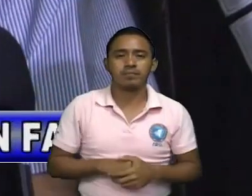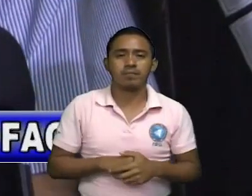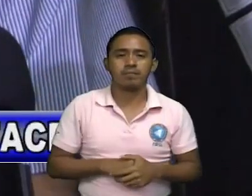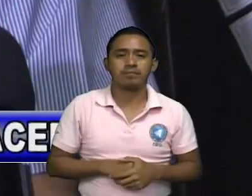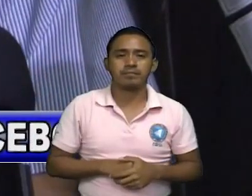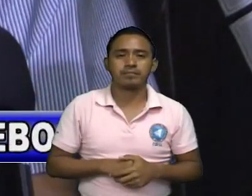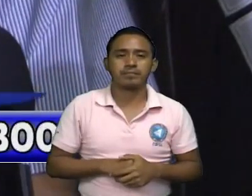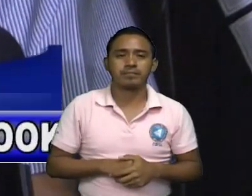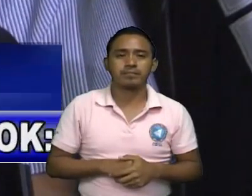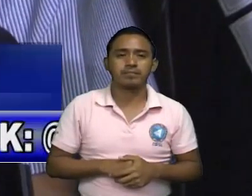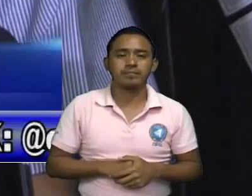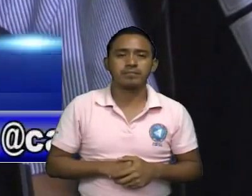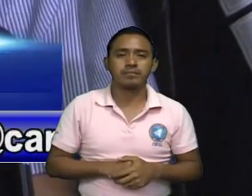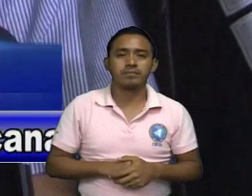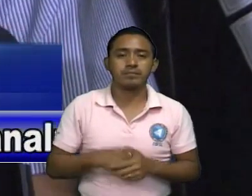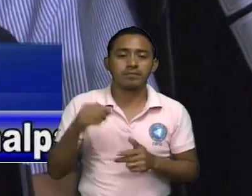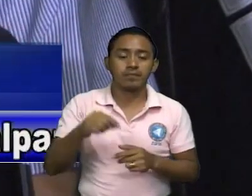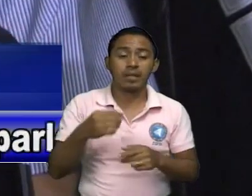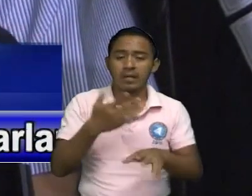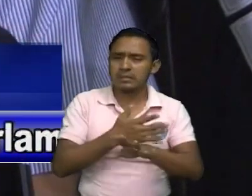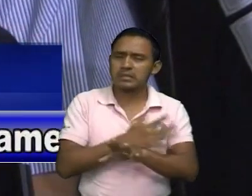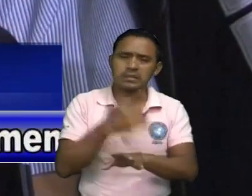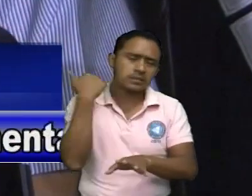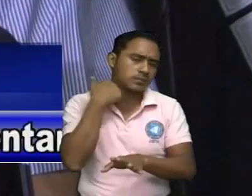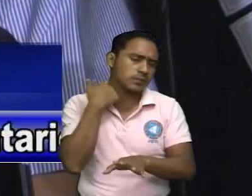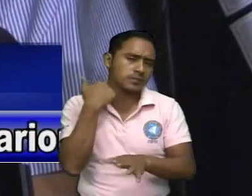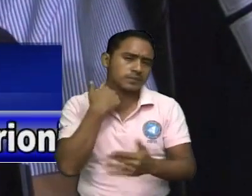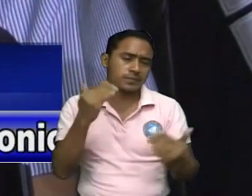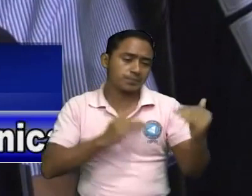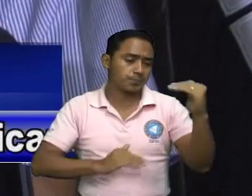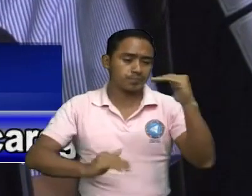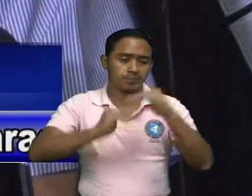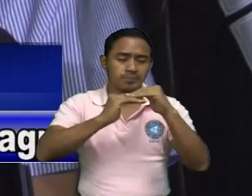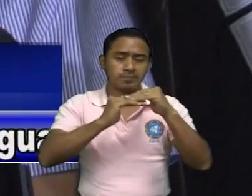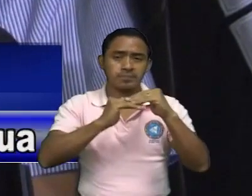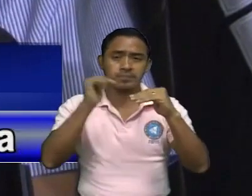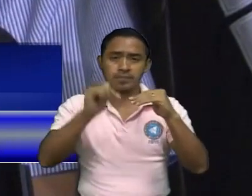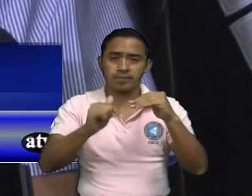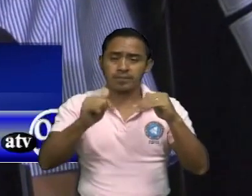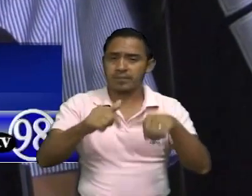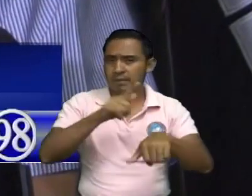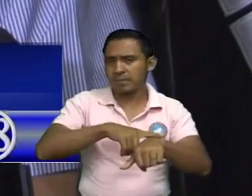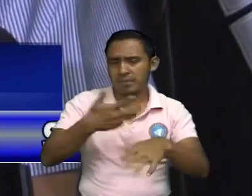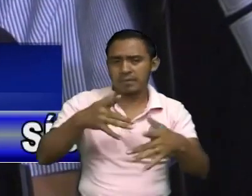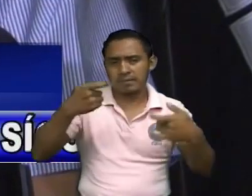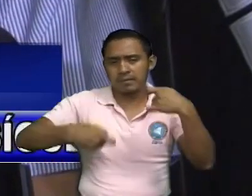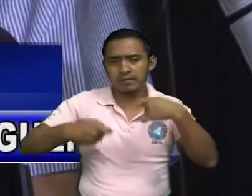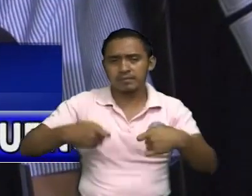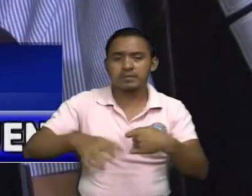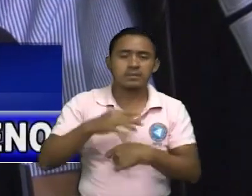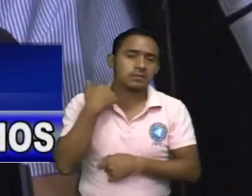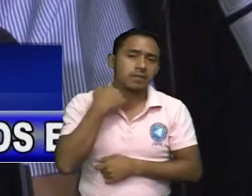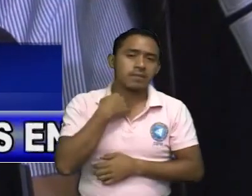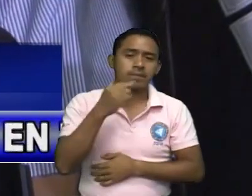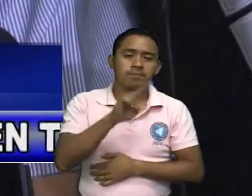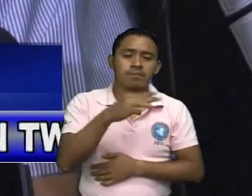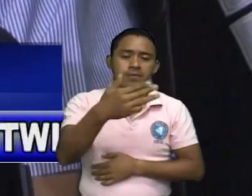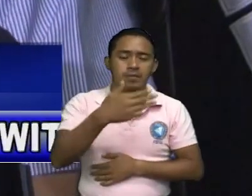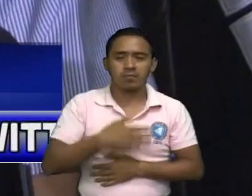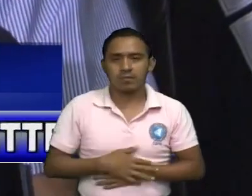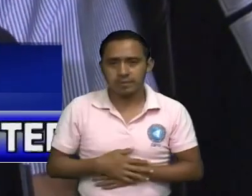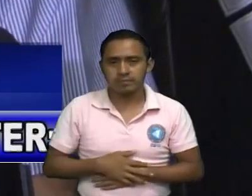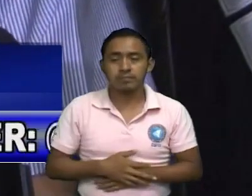la norma histórica de la temperatura máxima para esta época del año anda en 29 grados y